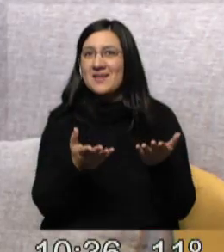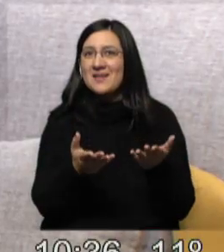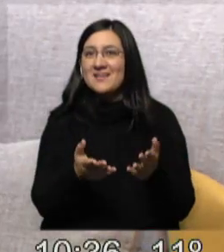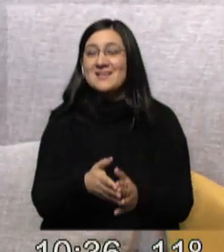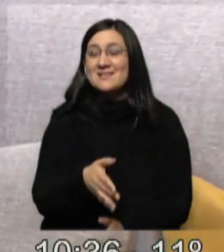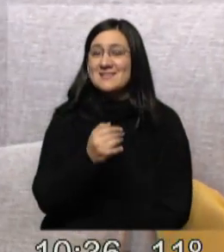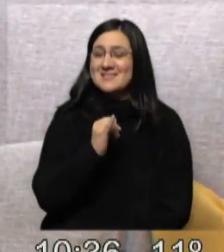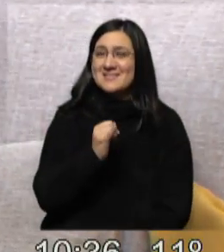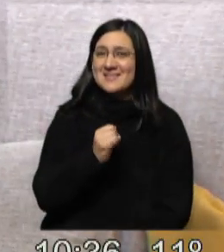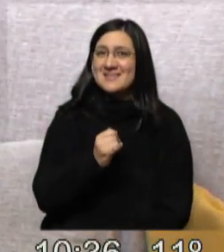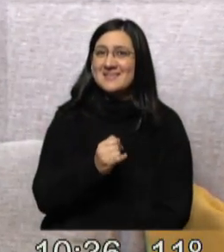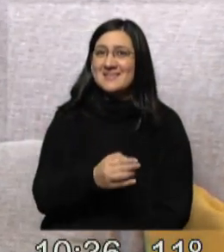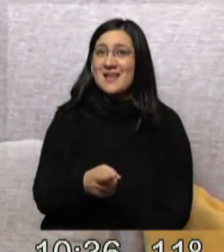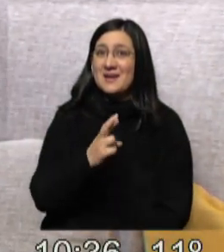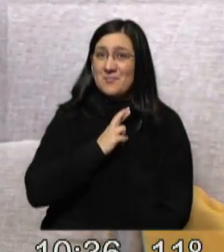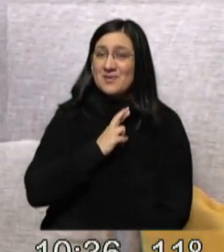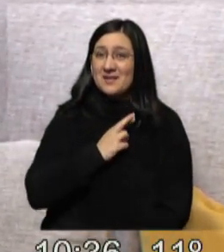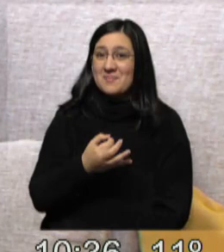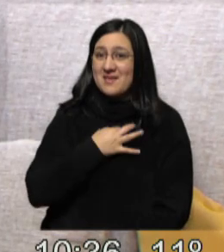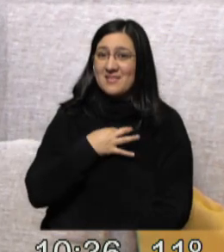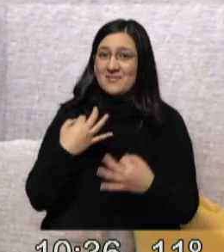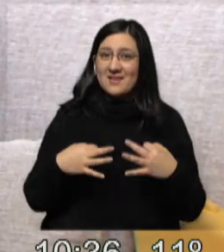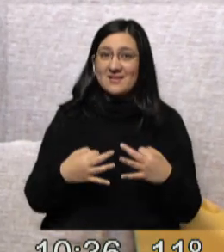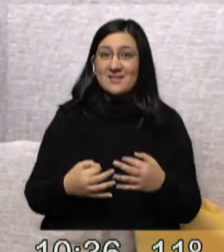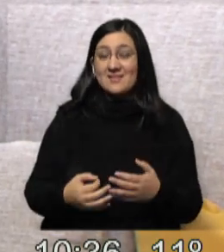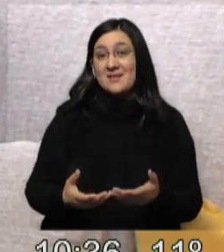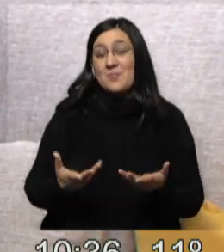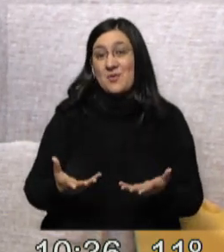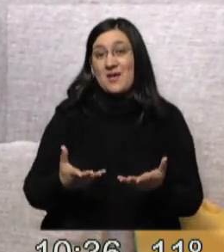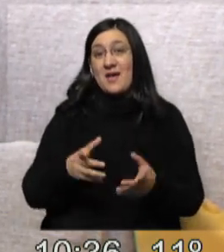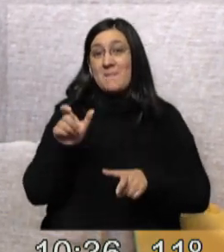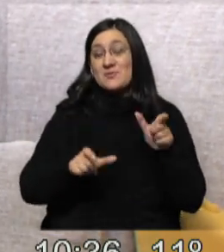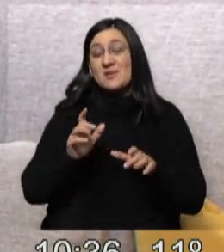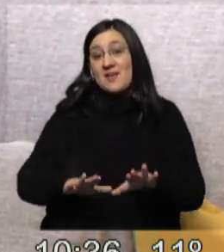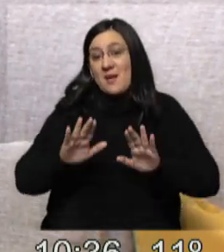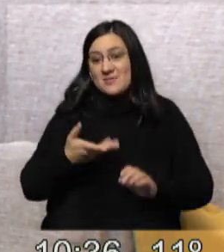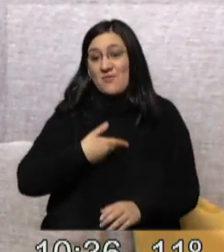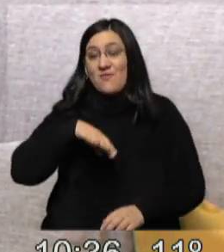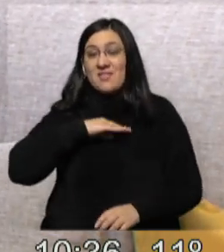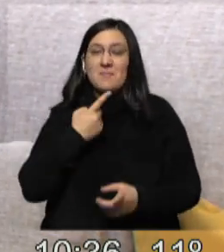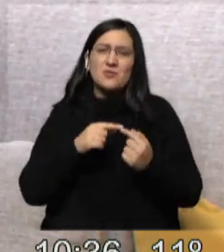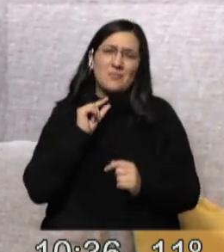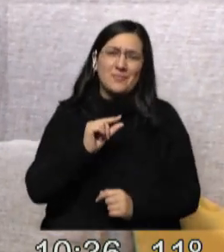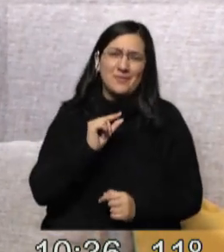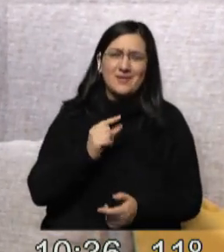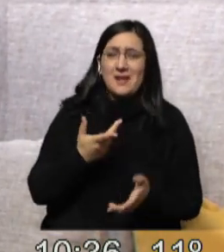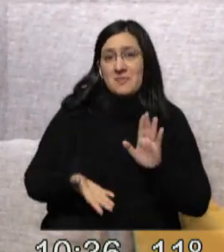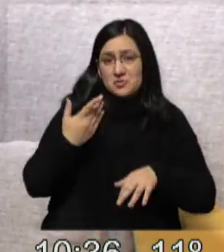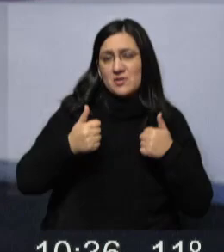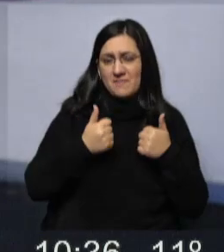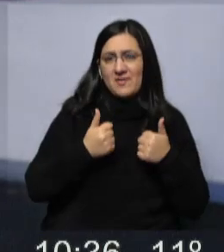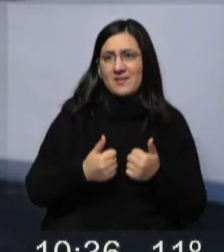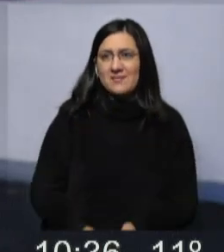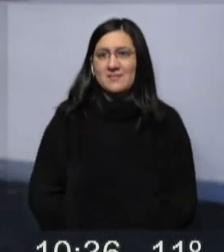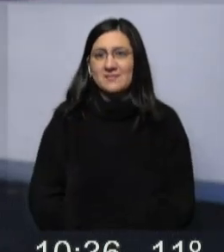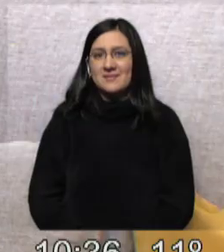Sí, la respuesta que me quieras dar está bien. No, que obviamente por ahí hay gente que se ofende, pero es mínima, muy, muy poca. Y